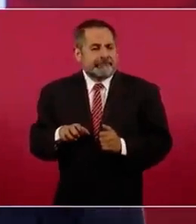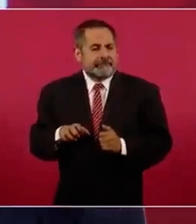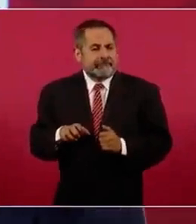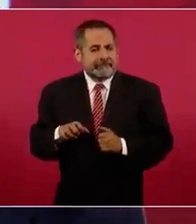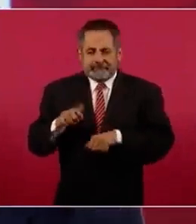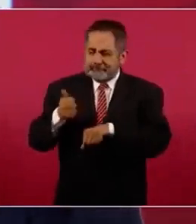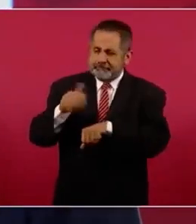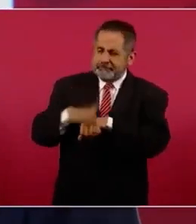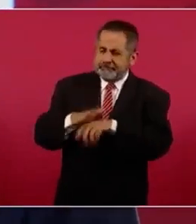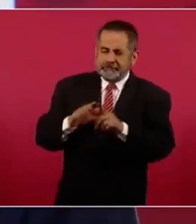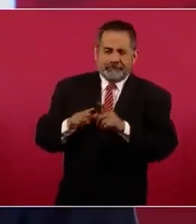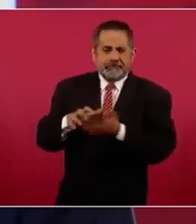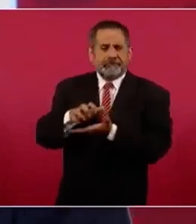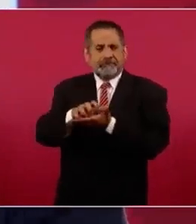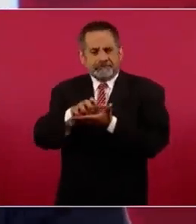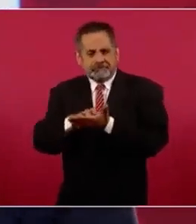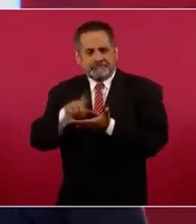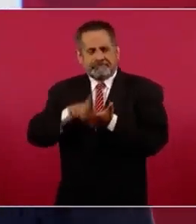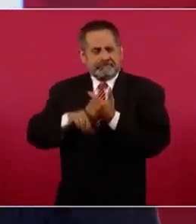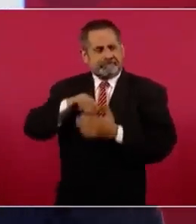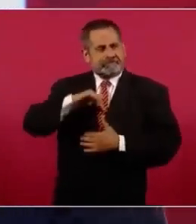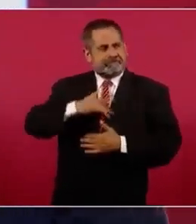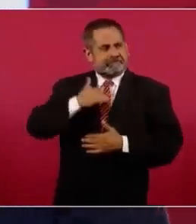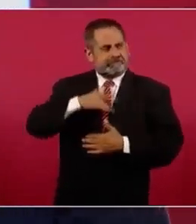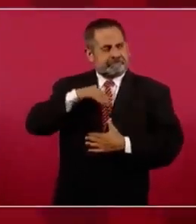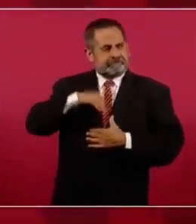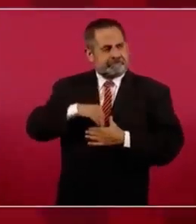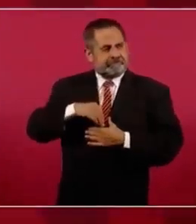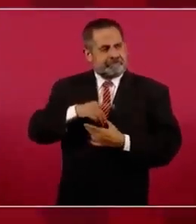solo administrativo, es un asunto de principios.